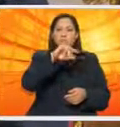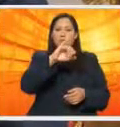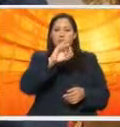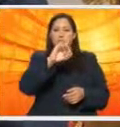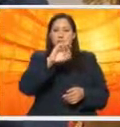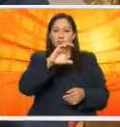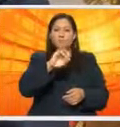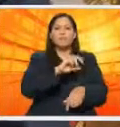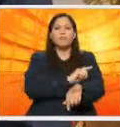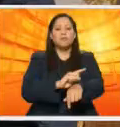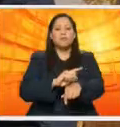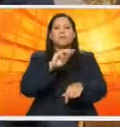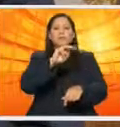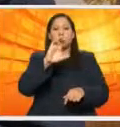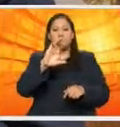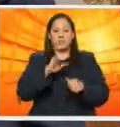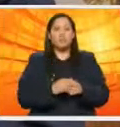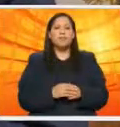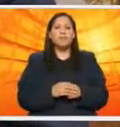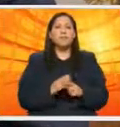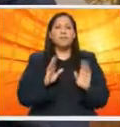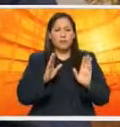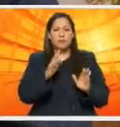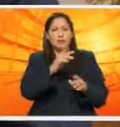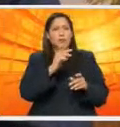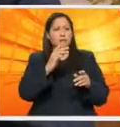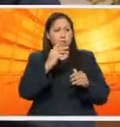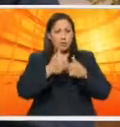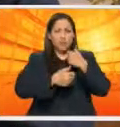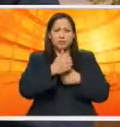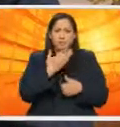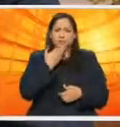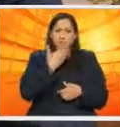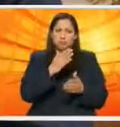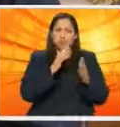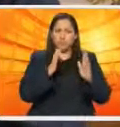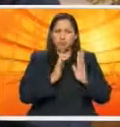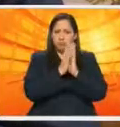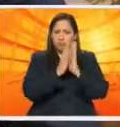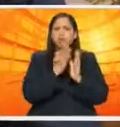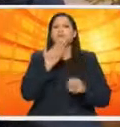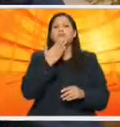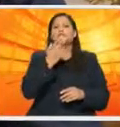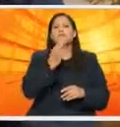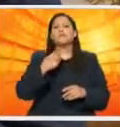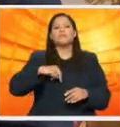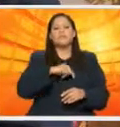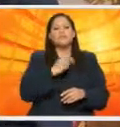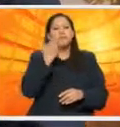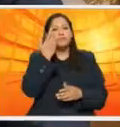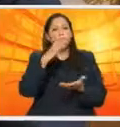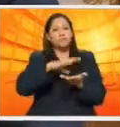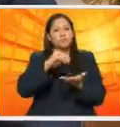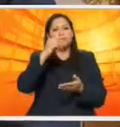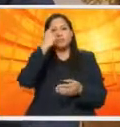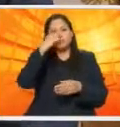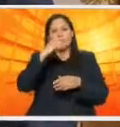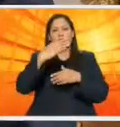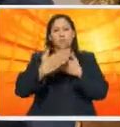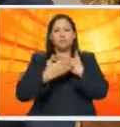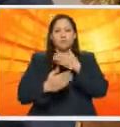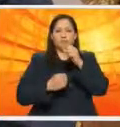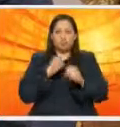Magdalena Contreras, ¿no? Hizo un buen desempeño y eso es lo que se pretende replicar para el siguiente año,